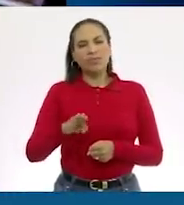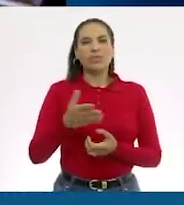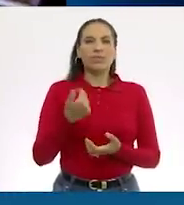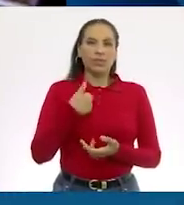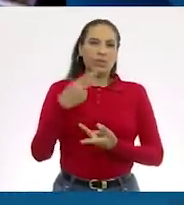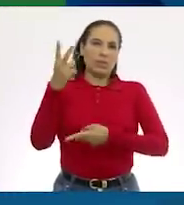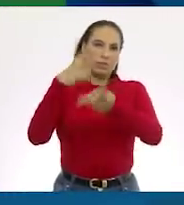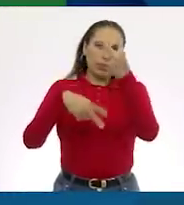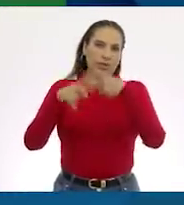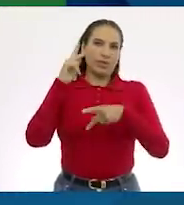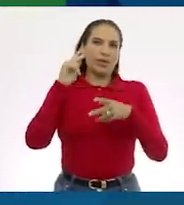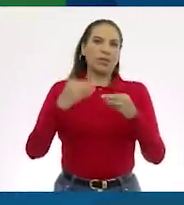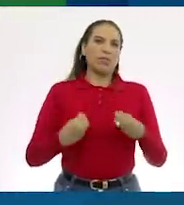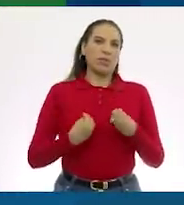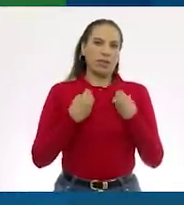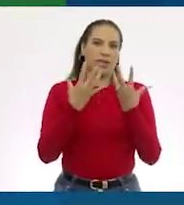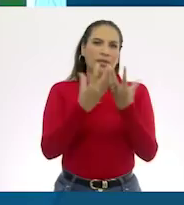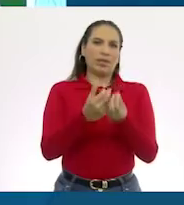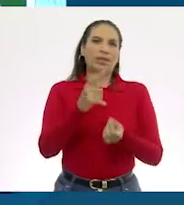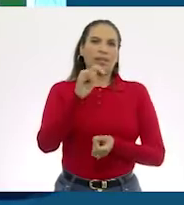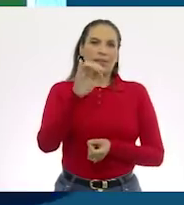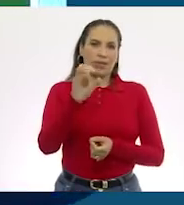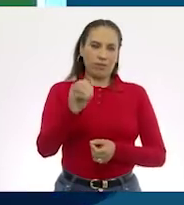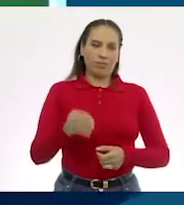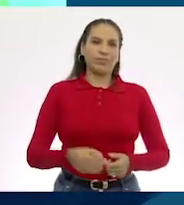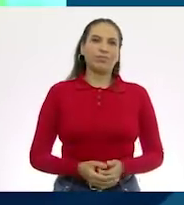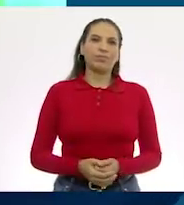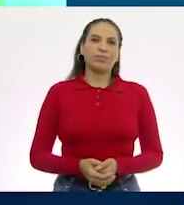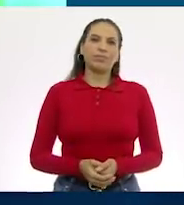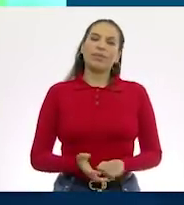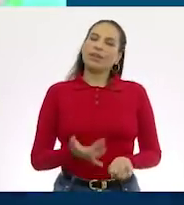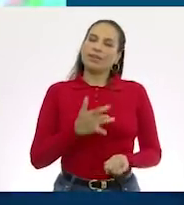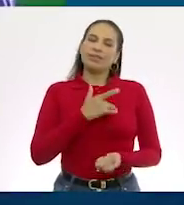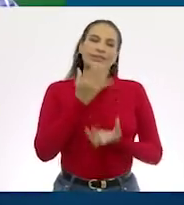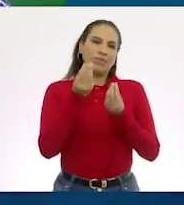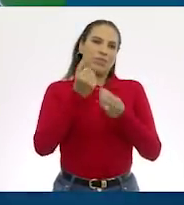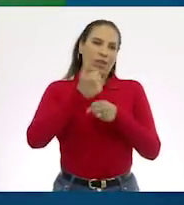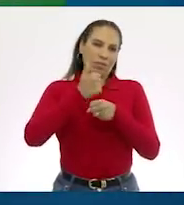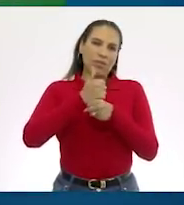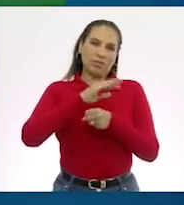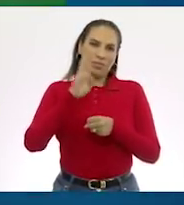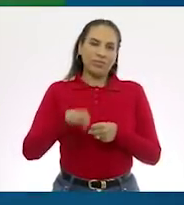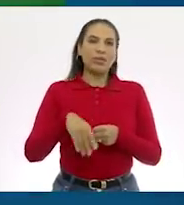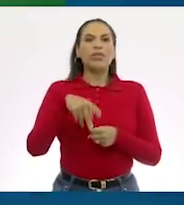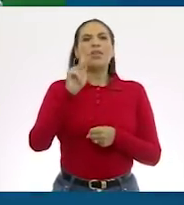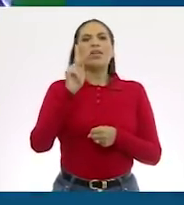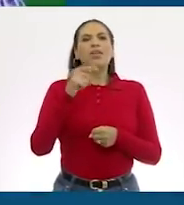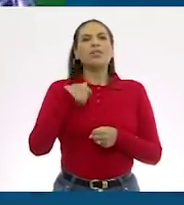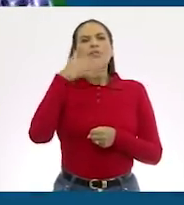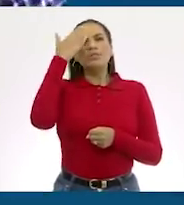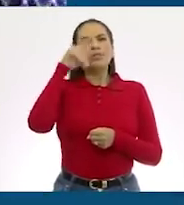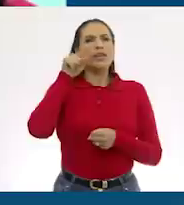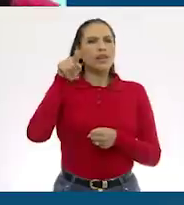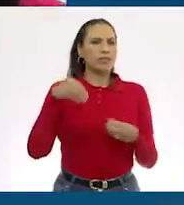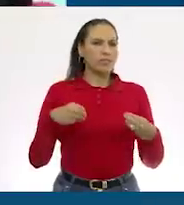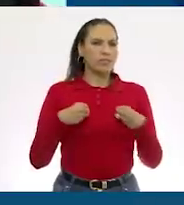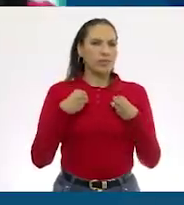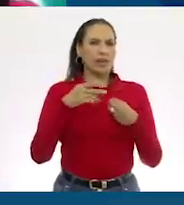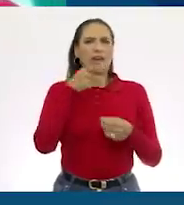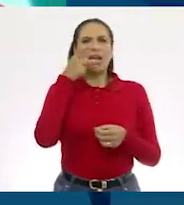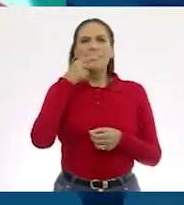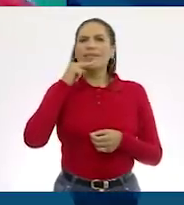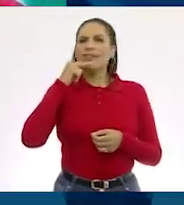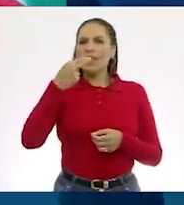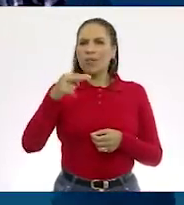me vine a vivir acá con mi tío Aldo. Qué pena lo de tu abuelita. Oye, pero hasta donde sé, allá donde vivías hablan